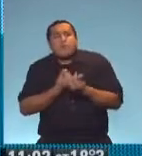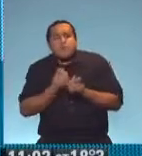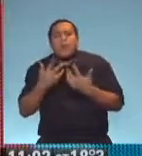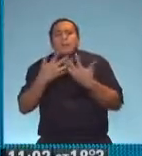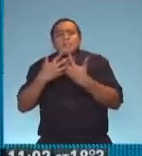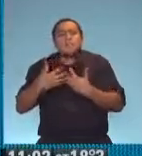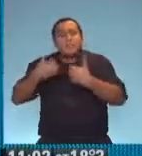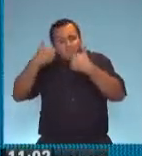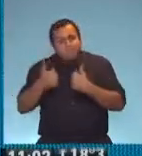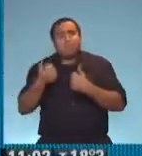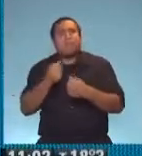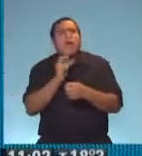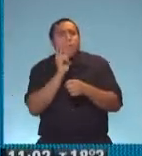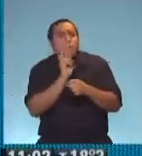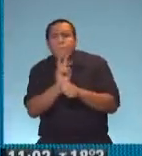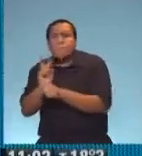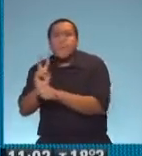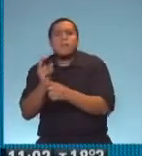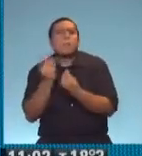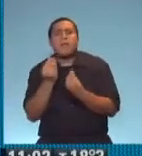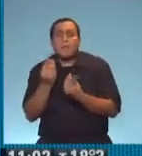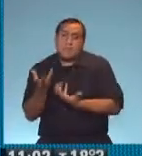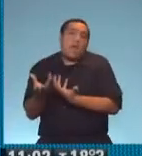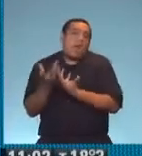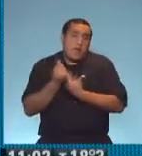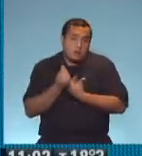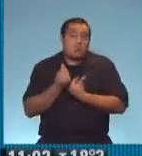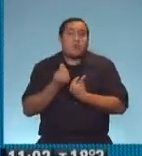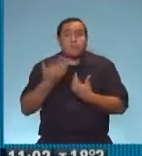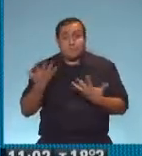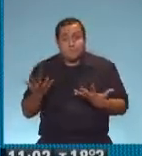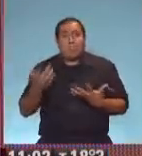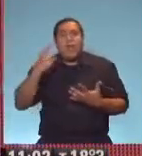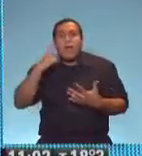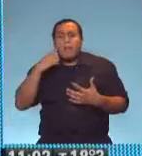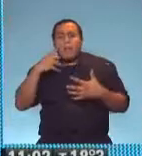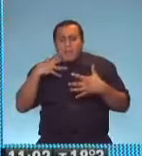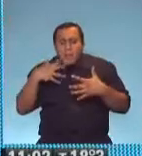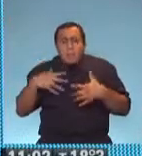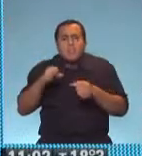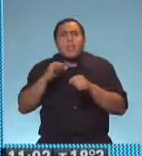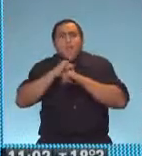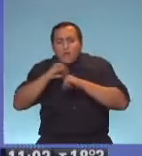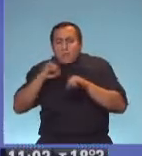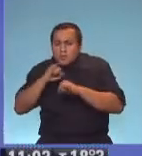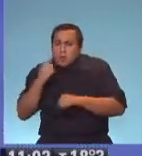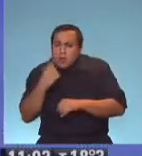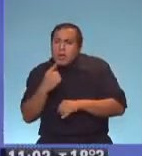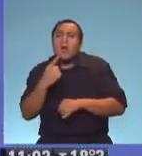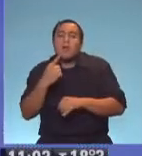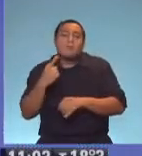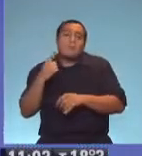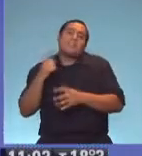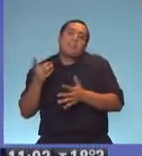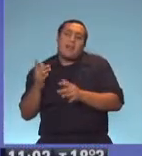de vigilancia? Nos sirve, bueno, justamente porque nos permite acceder a una base de datos, un sistema de información que carga en